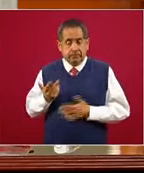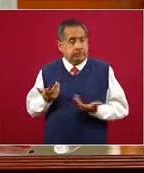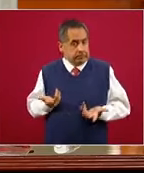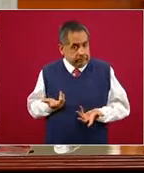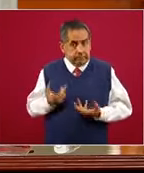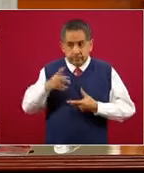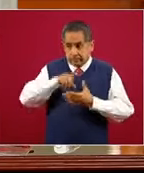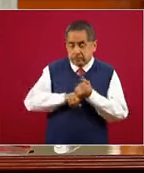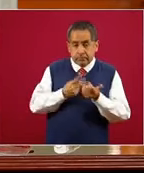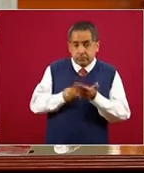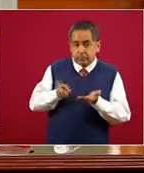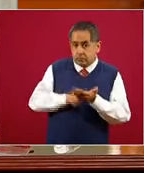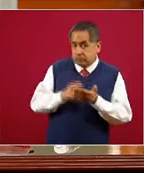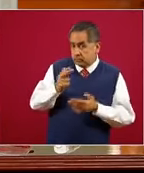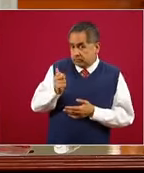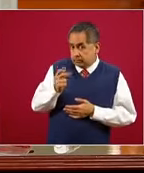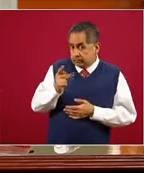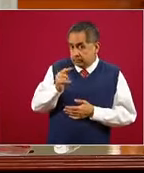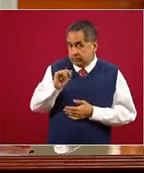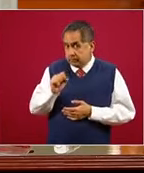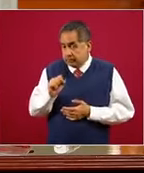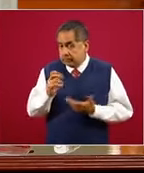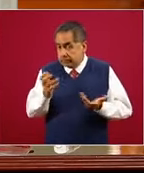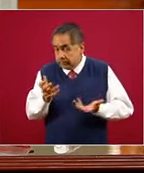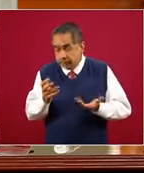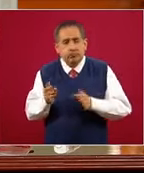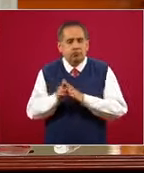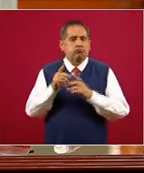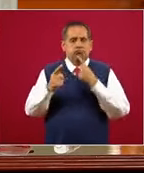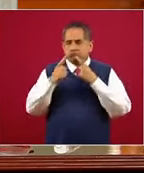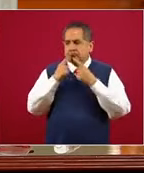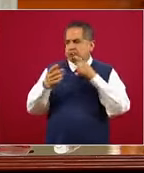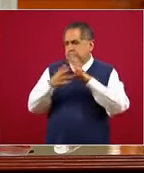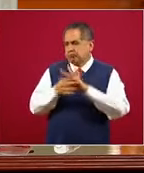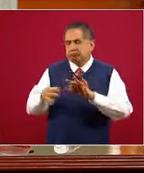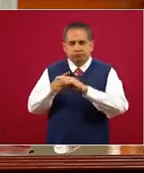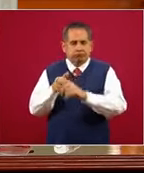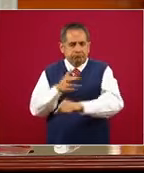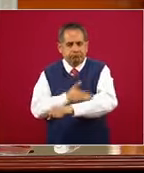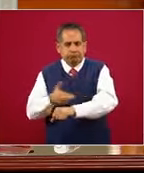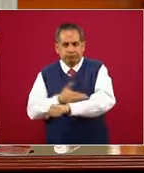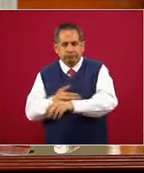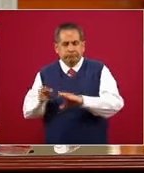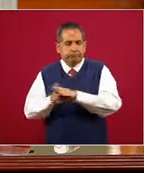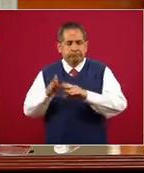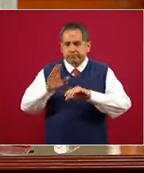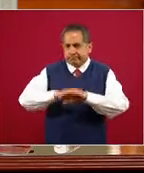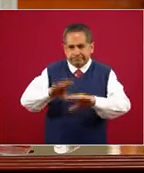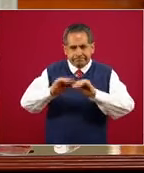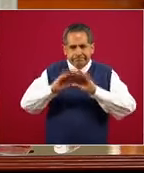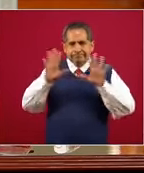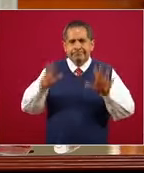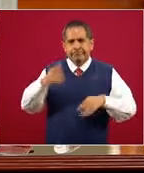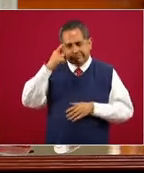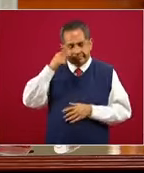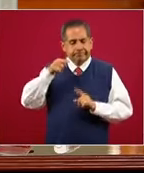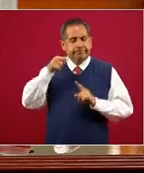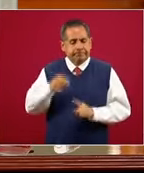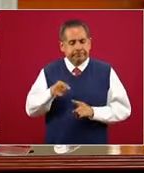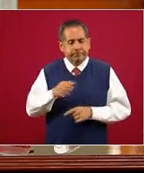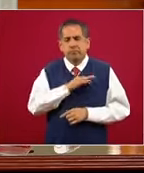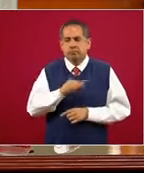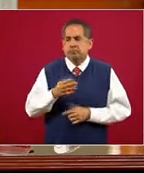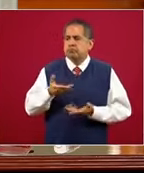coinfección, y tenemos además esta coordinación que nos va a permitir tener información transparente, información que podemos